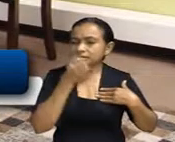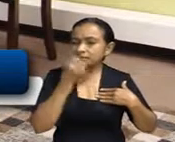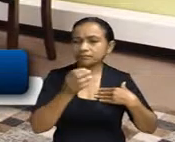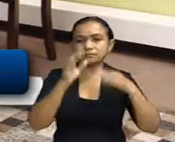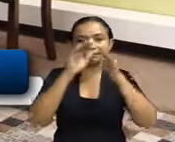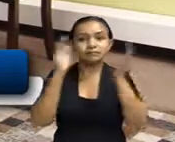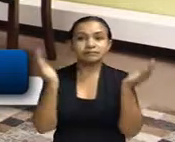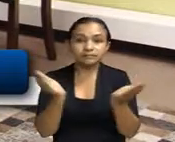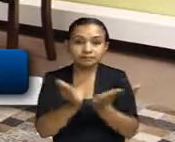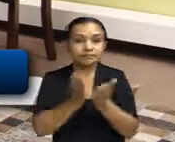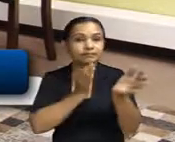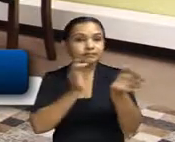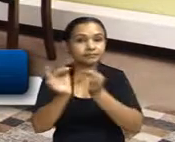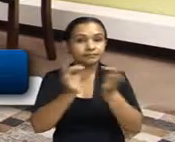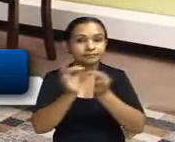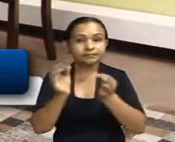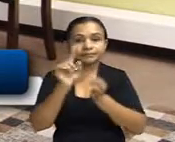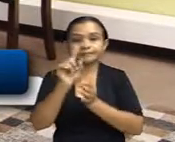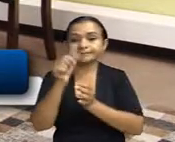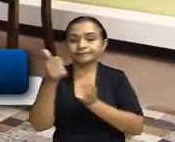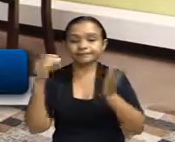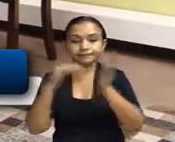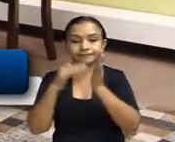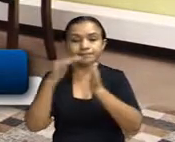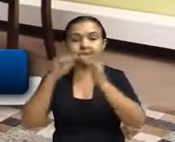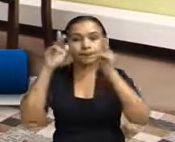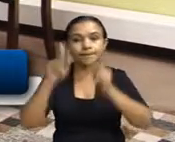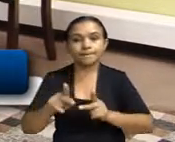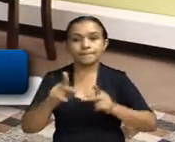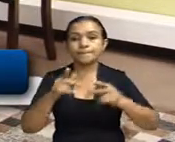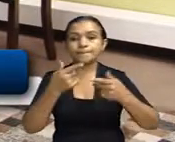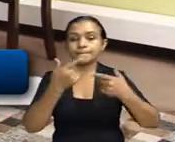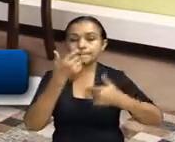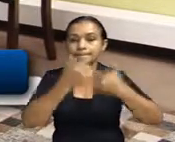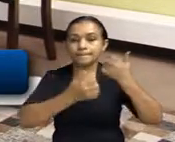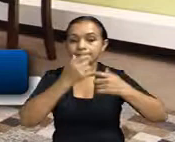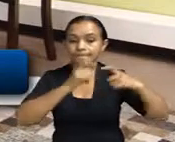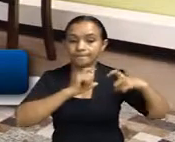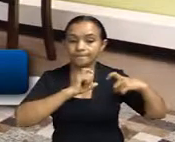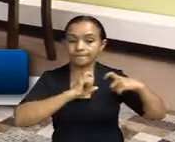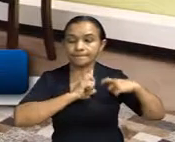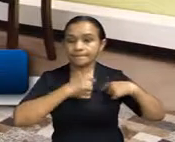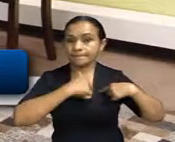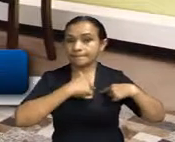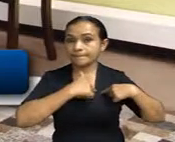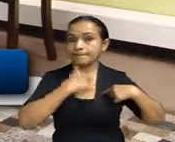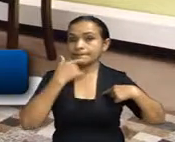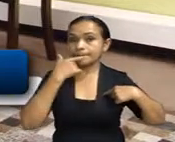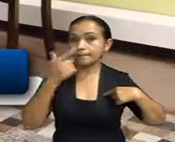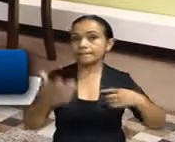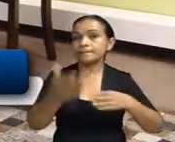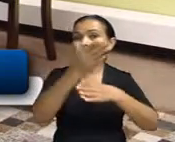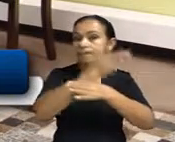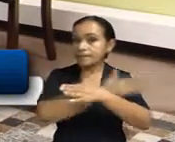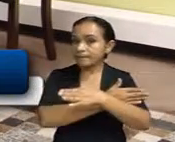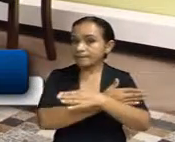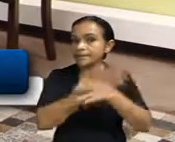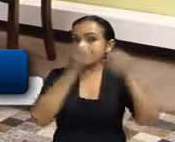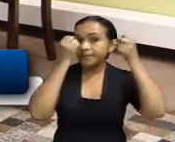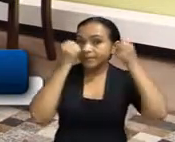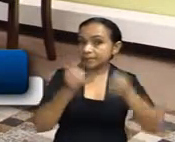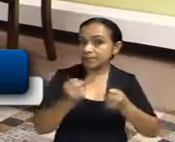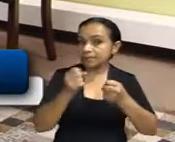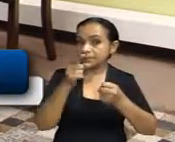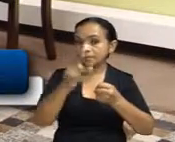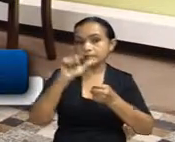se describe que 16 millones de personas están padeciendo de cardiopatía isquémica, lo que es la angina. Como mencionaba, en la prevalencia más los varones,